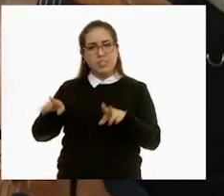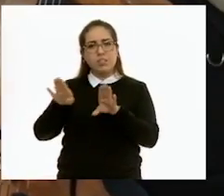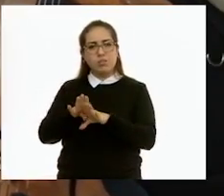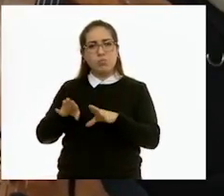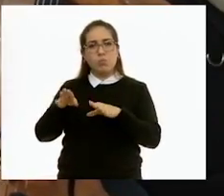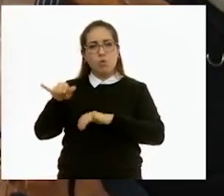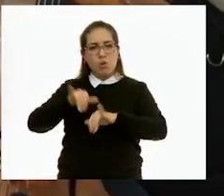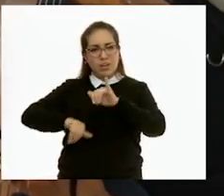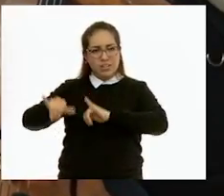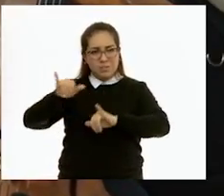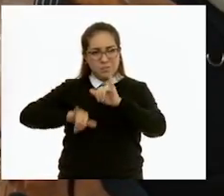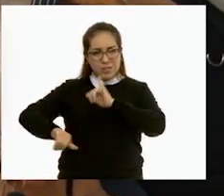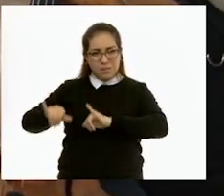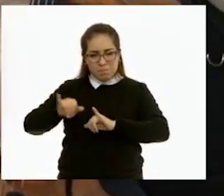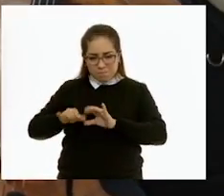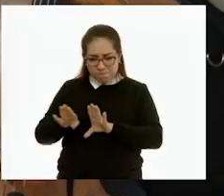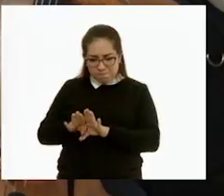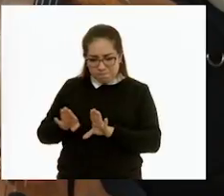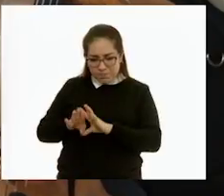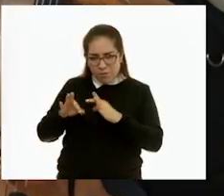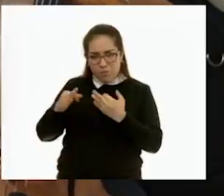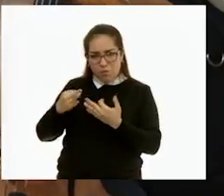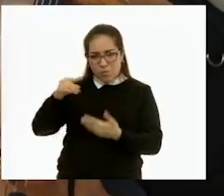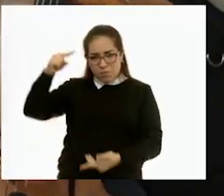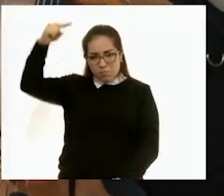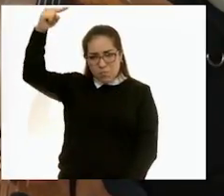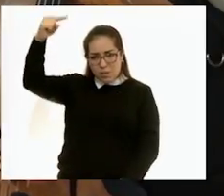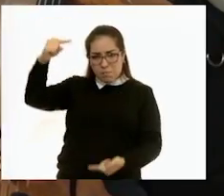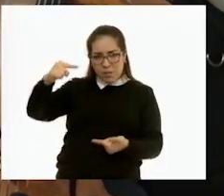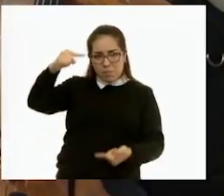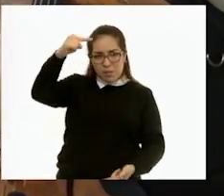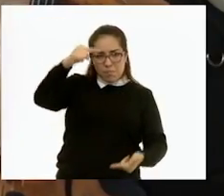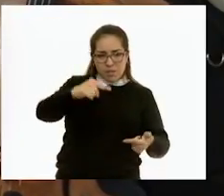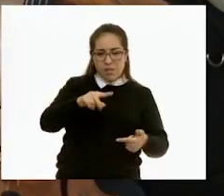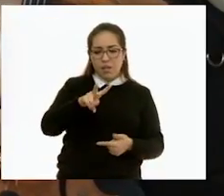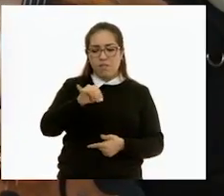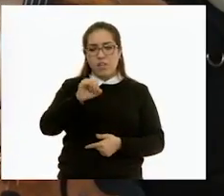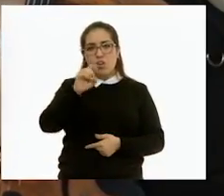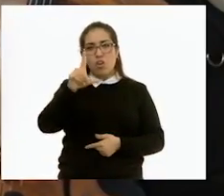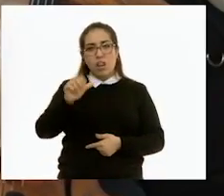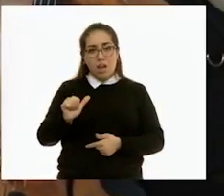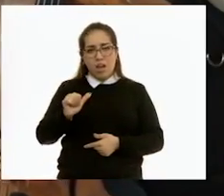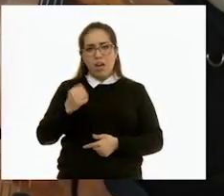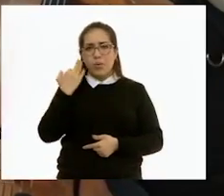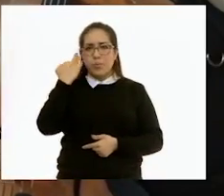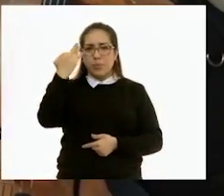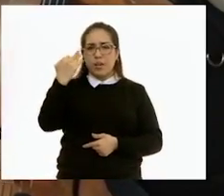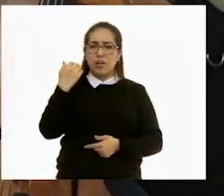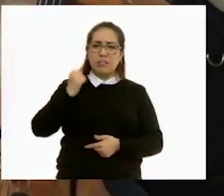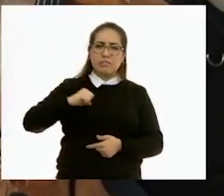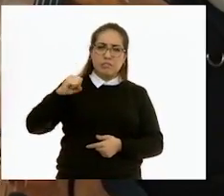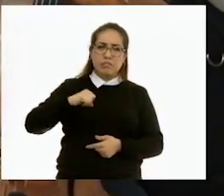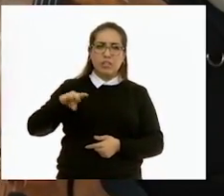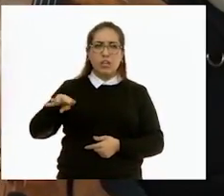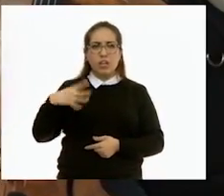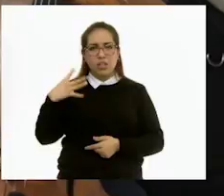experimento muy interesante con el tamaño de un instrumento llamado viola durante el siglo XIV más o